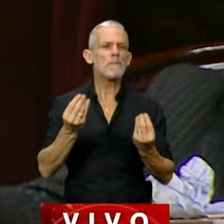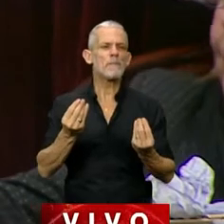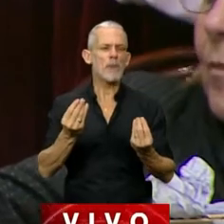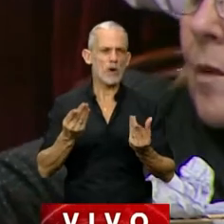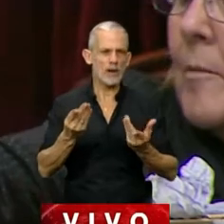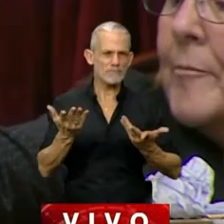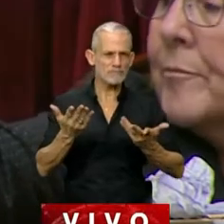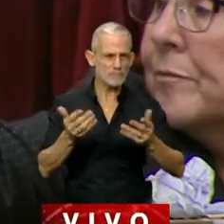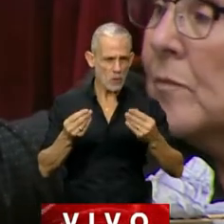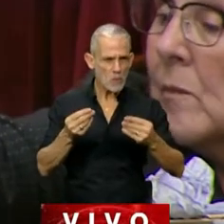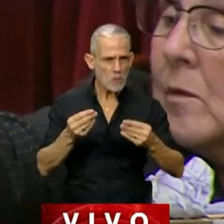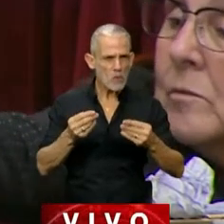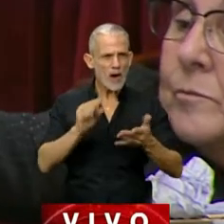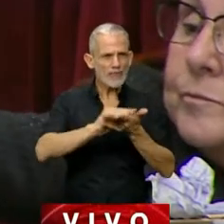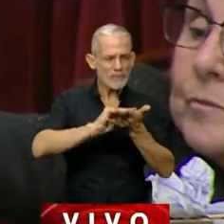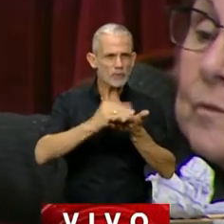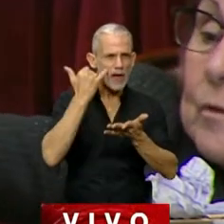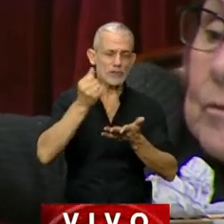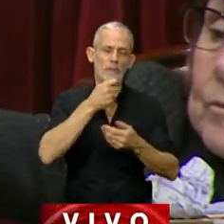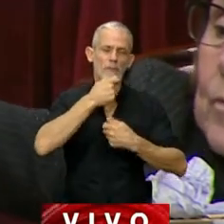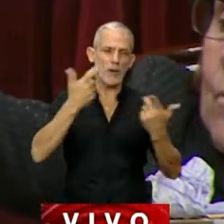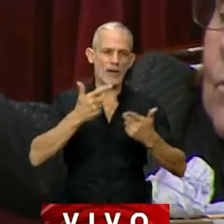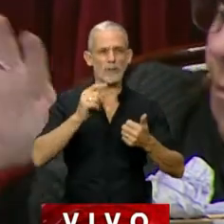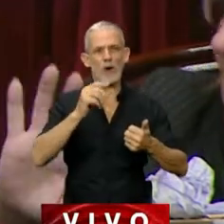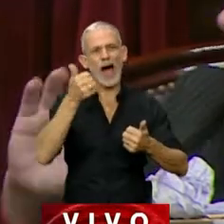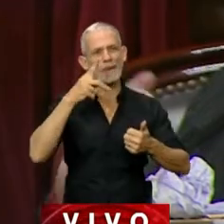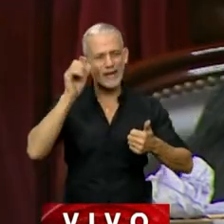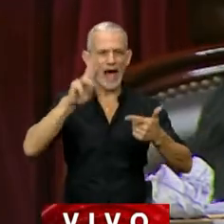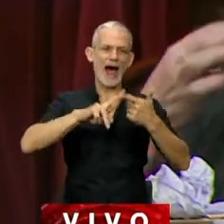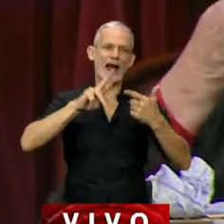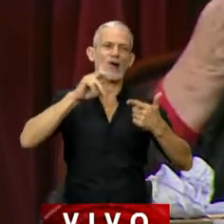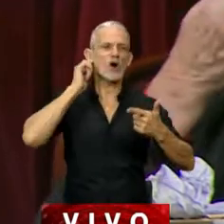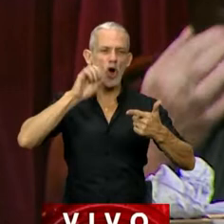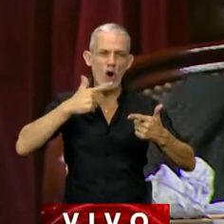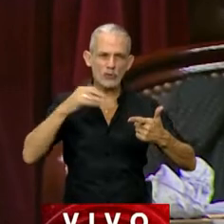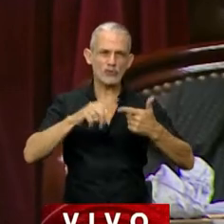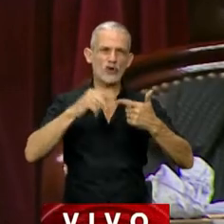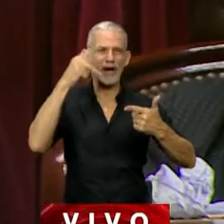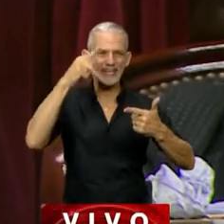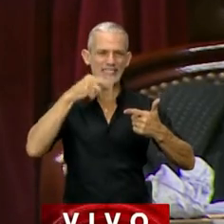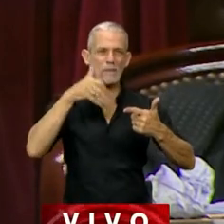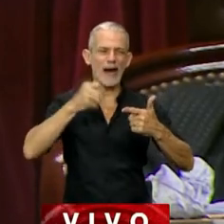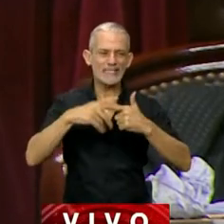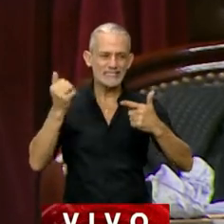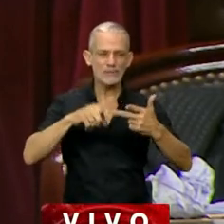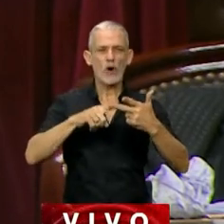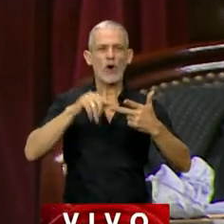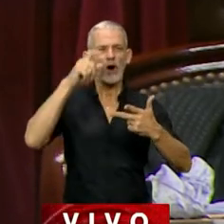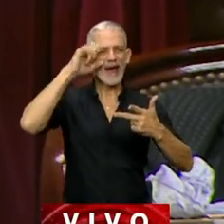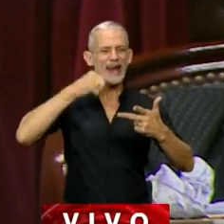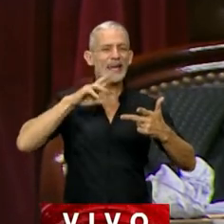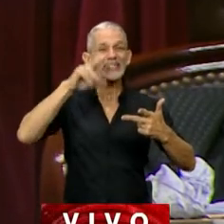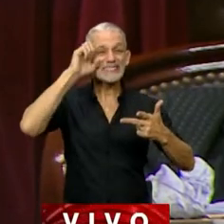fue acompañado por diputados como Daniela Vilar, Leonardo Grosso, Máximo Kirchner y Enrique Esteves,